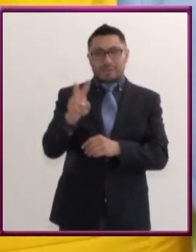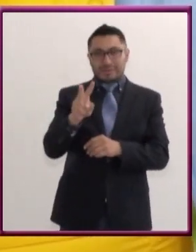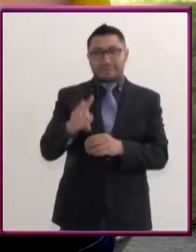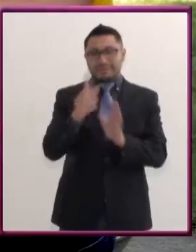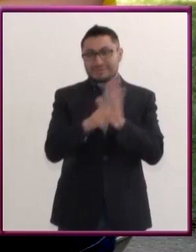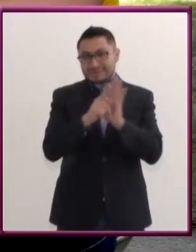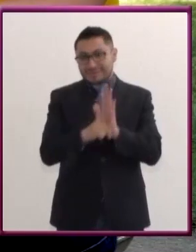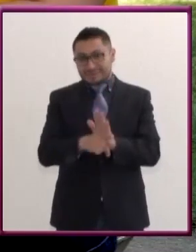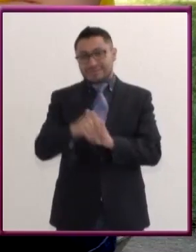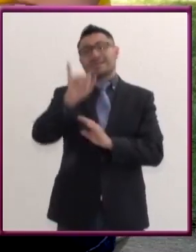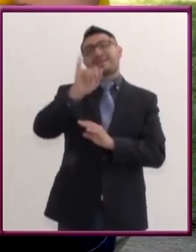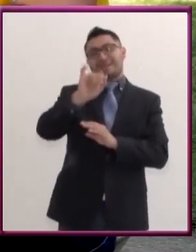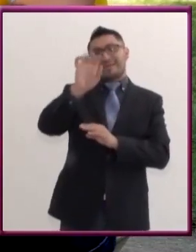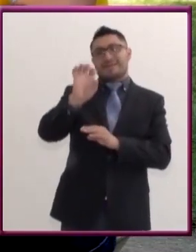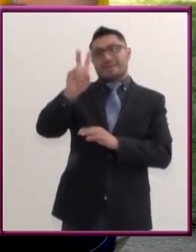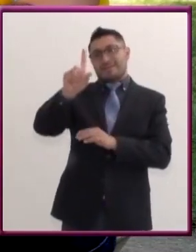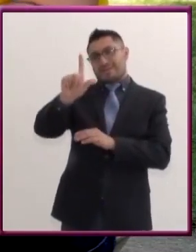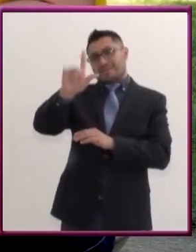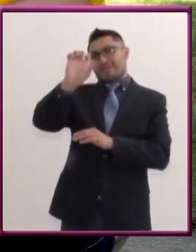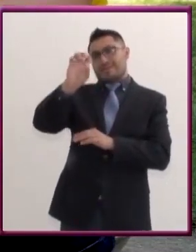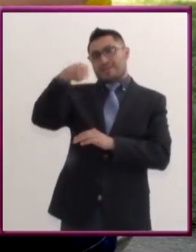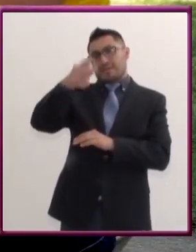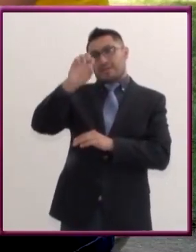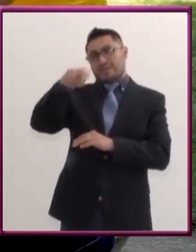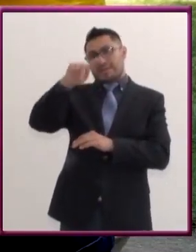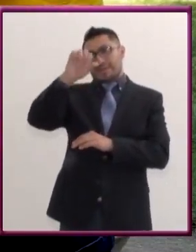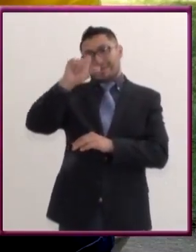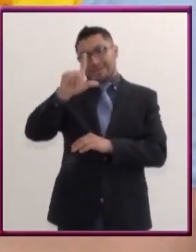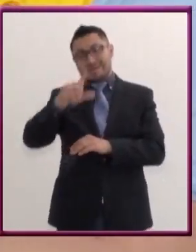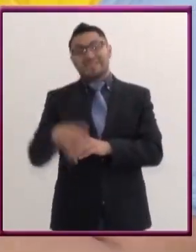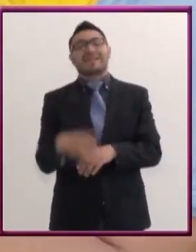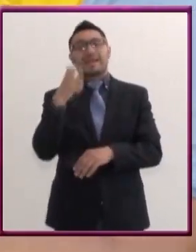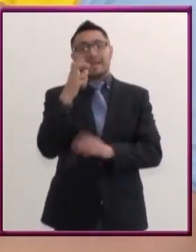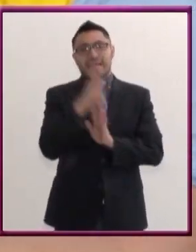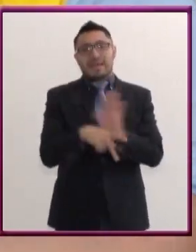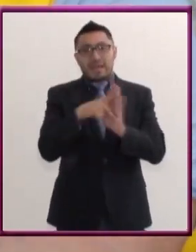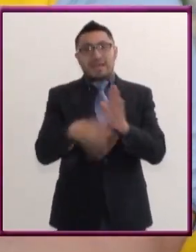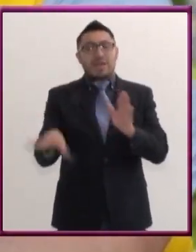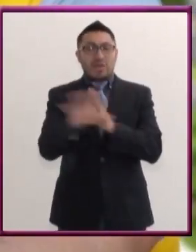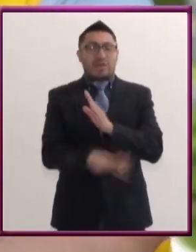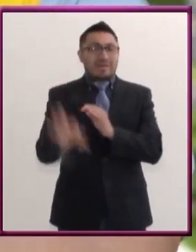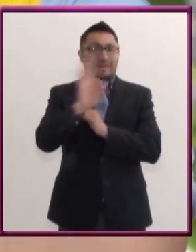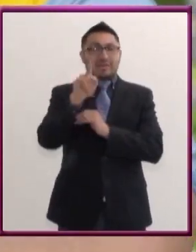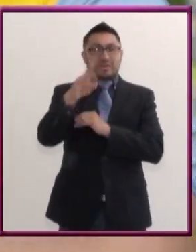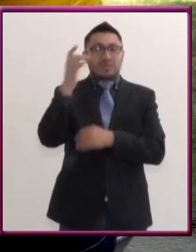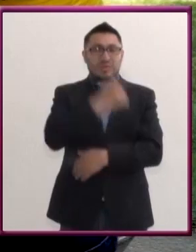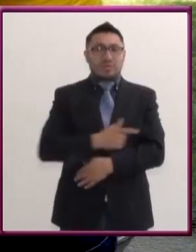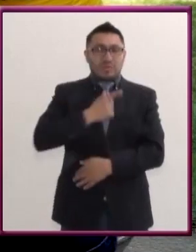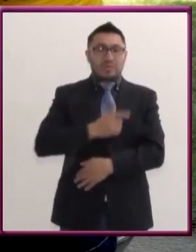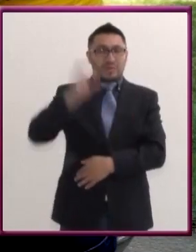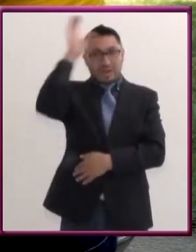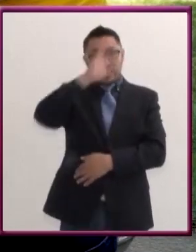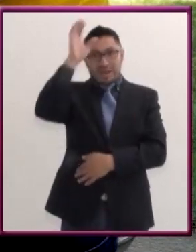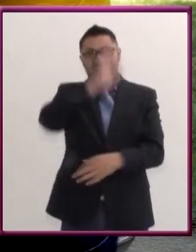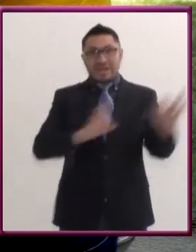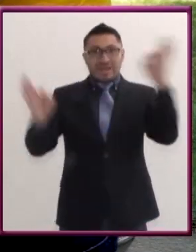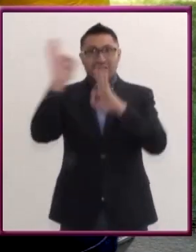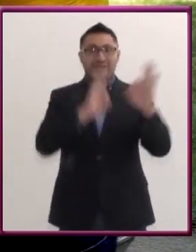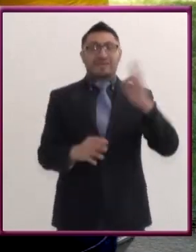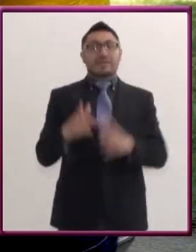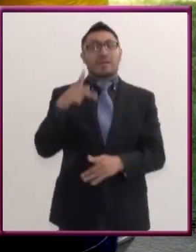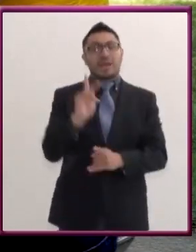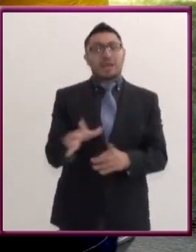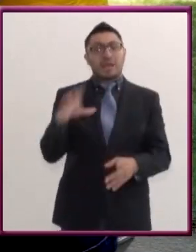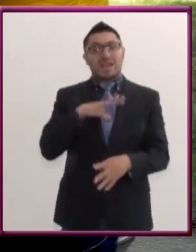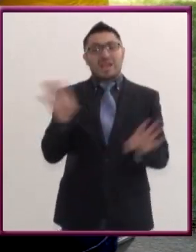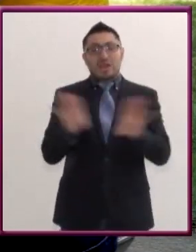visto? Elemental, querida socia payadicta. Esa peli es básica si te gusta la ciencia ficción. Oye, pero